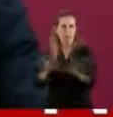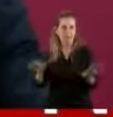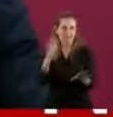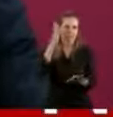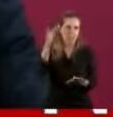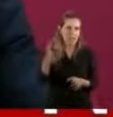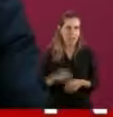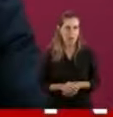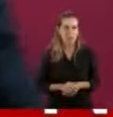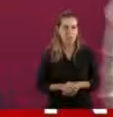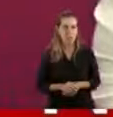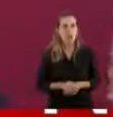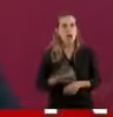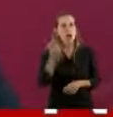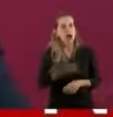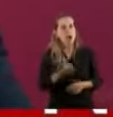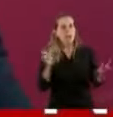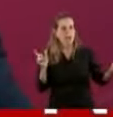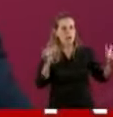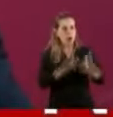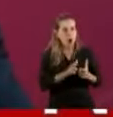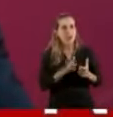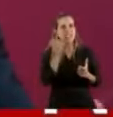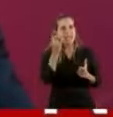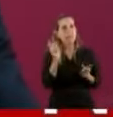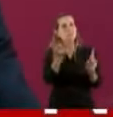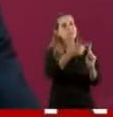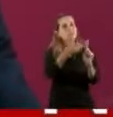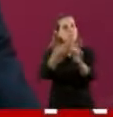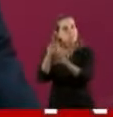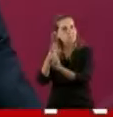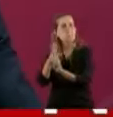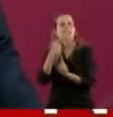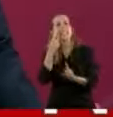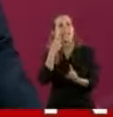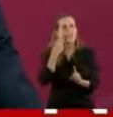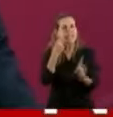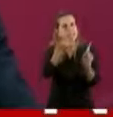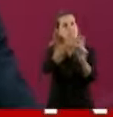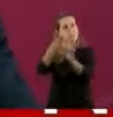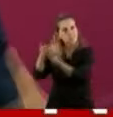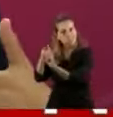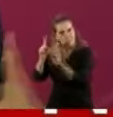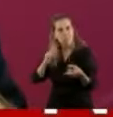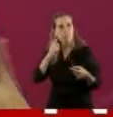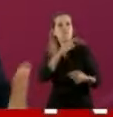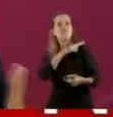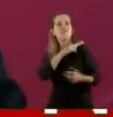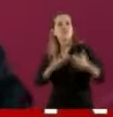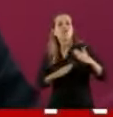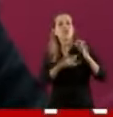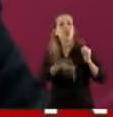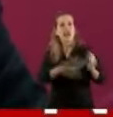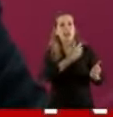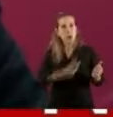límite. Tenemos reuniones y estuvimos en contacto, y el intendente estuvo en contacto, y funcionarios del gobierno estuvimos